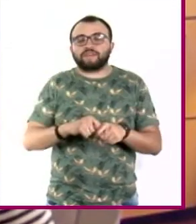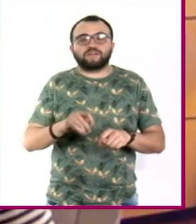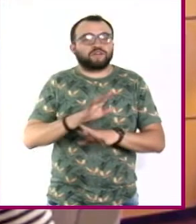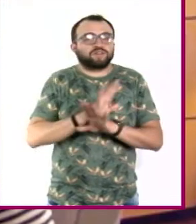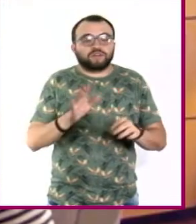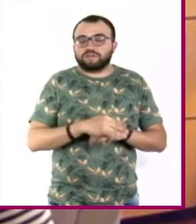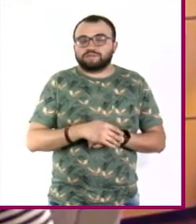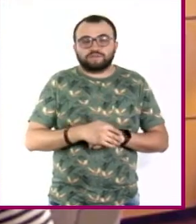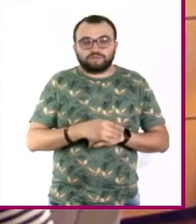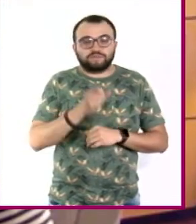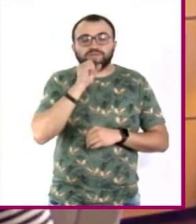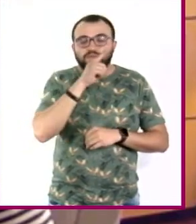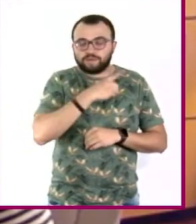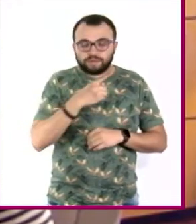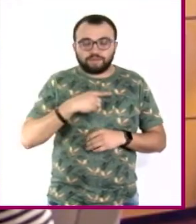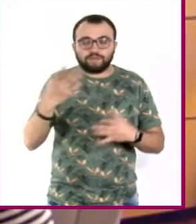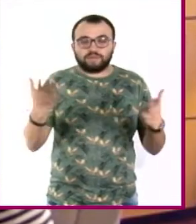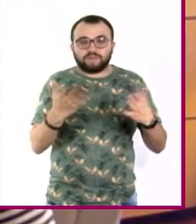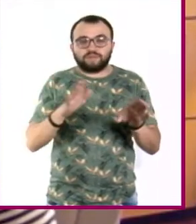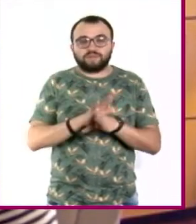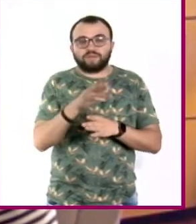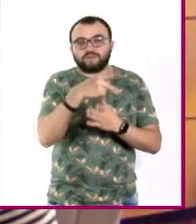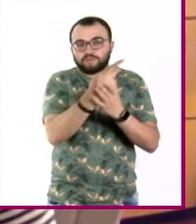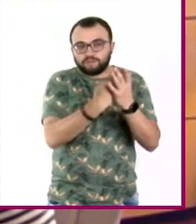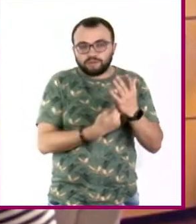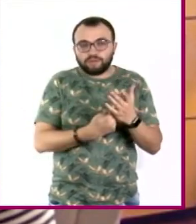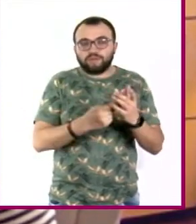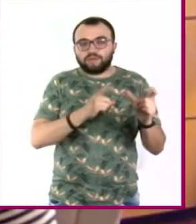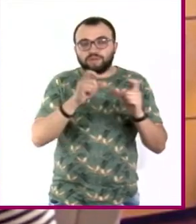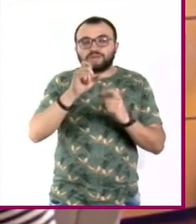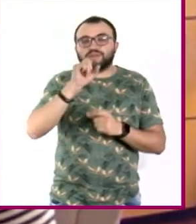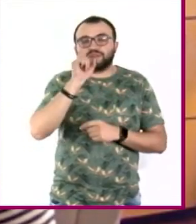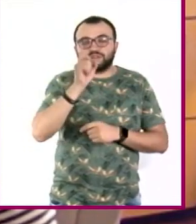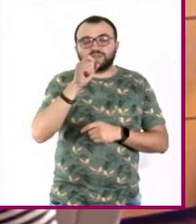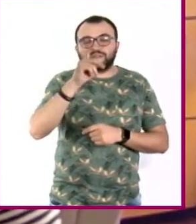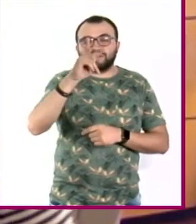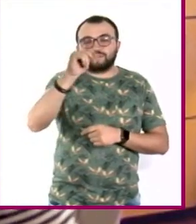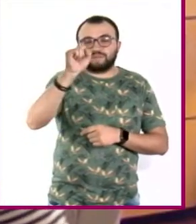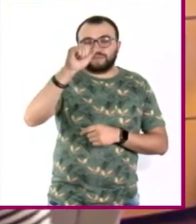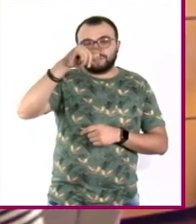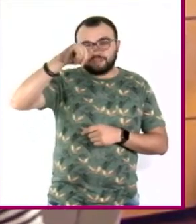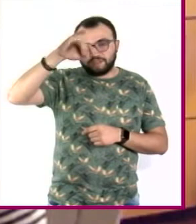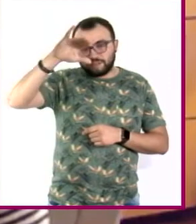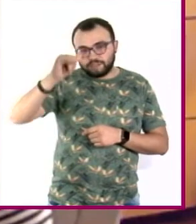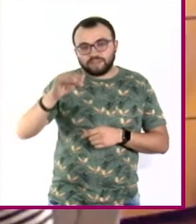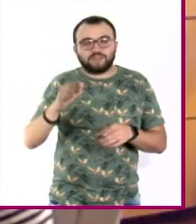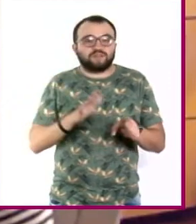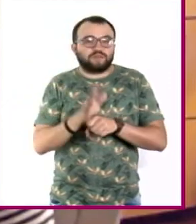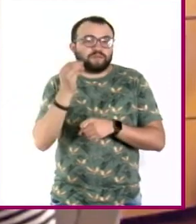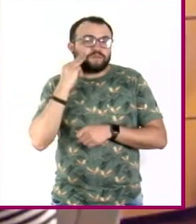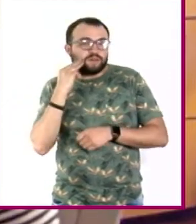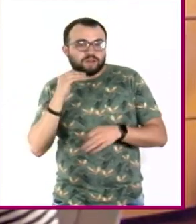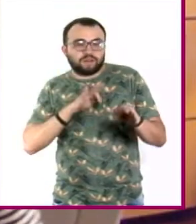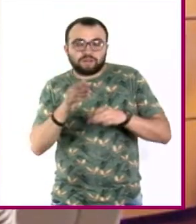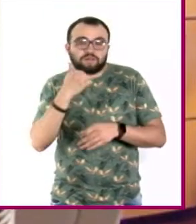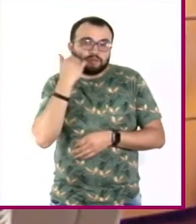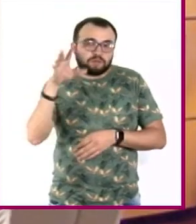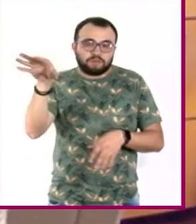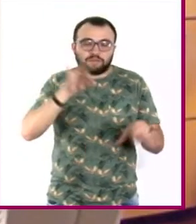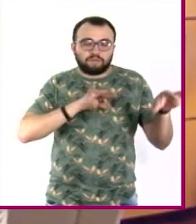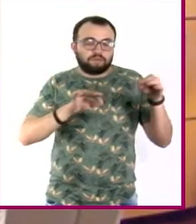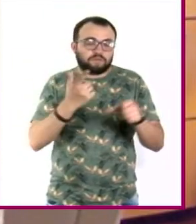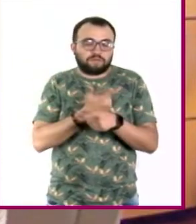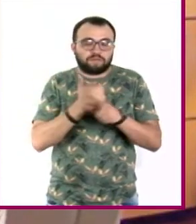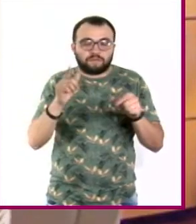que hagan programas de pasantías en la industria o en el mercado laboral en donde quieren trabajar, como de